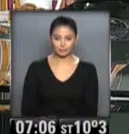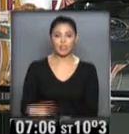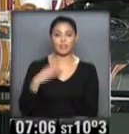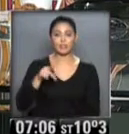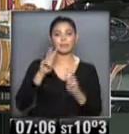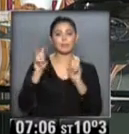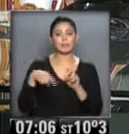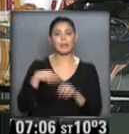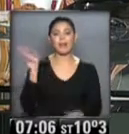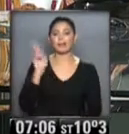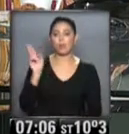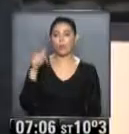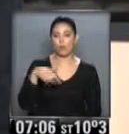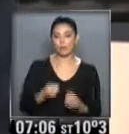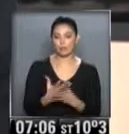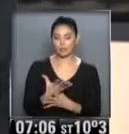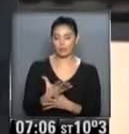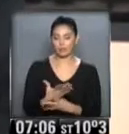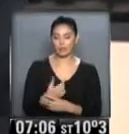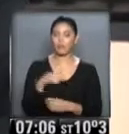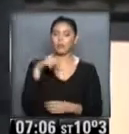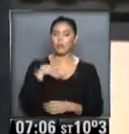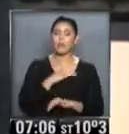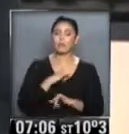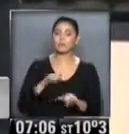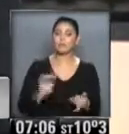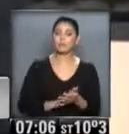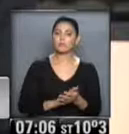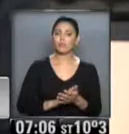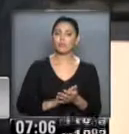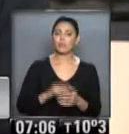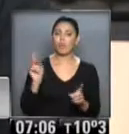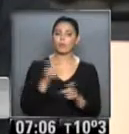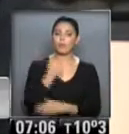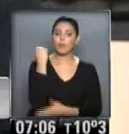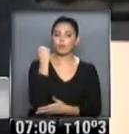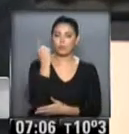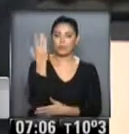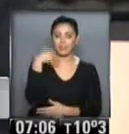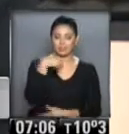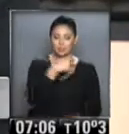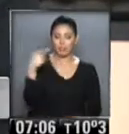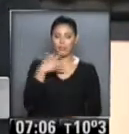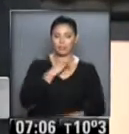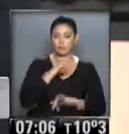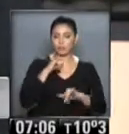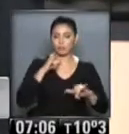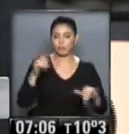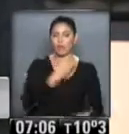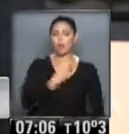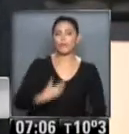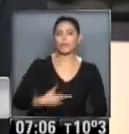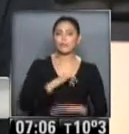los anticipos de Raúl esta mañana. Vamos a hablar del impacto económico que tienen las medidas anunciadas esta semana por el